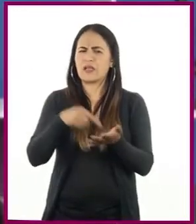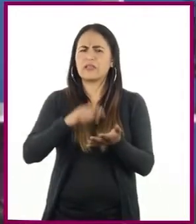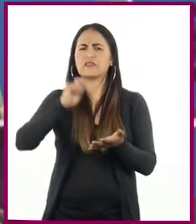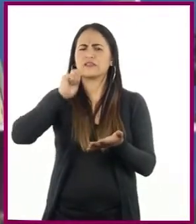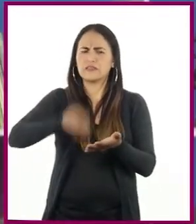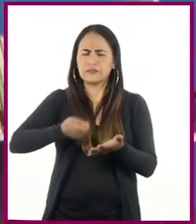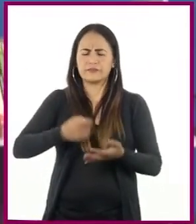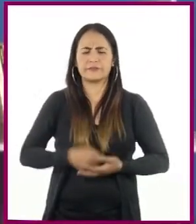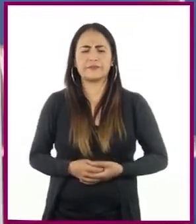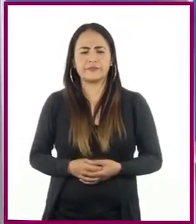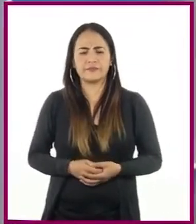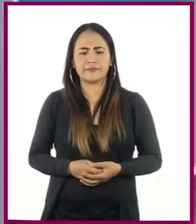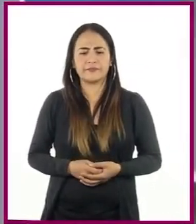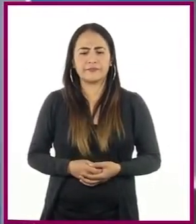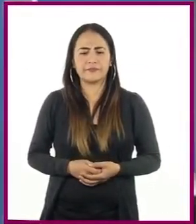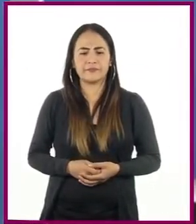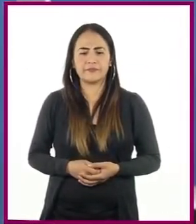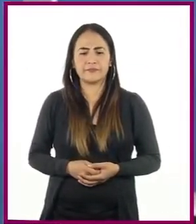leer: